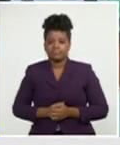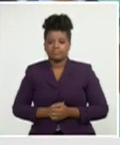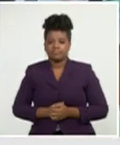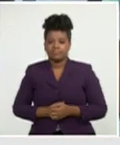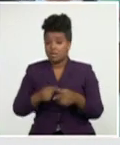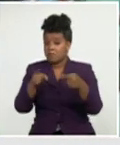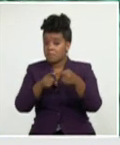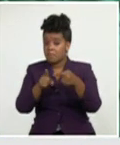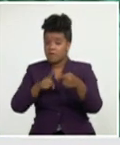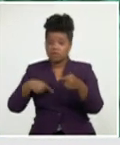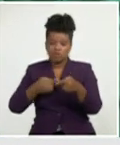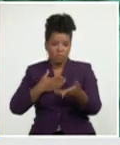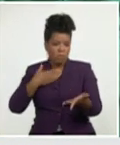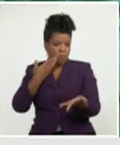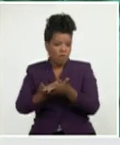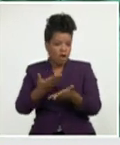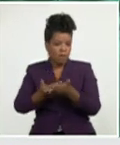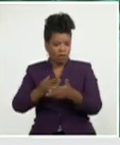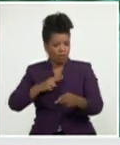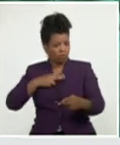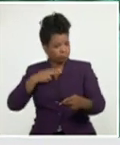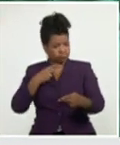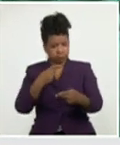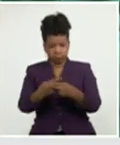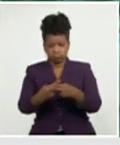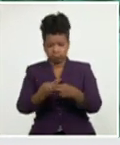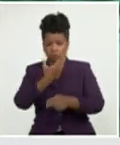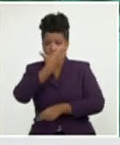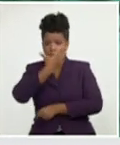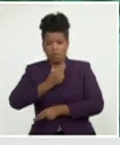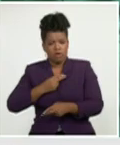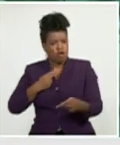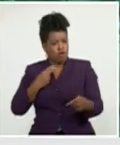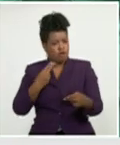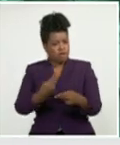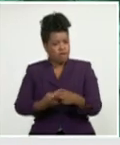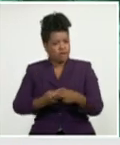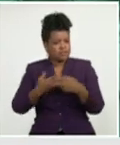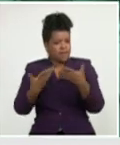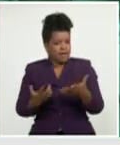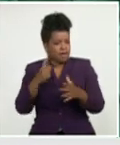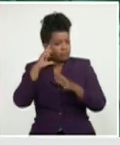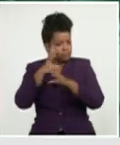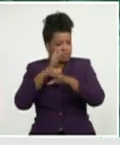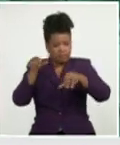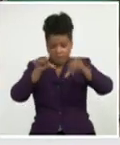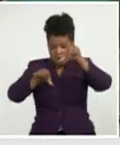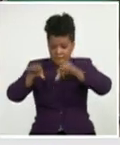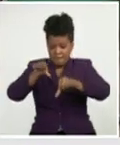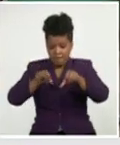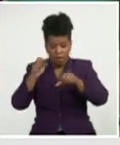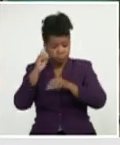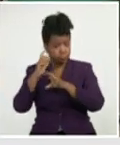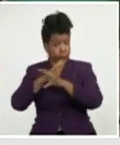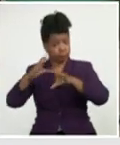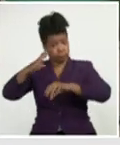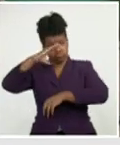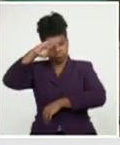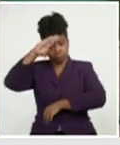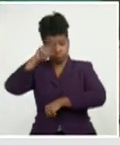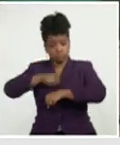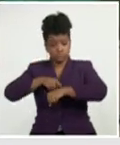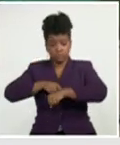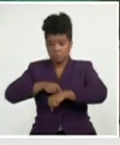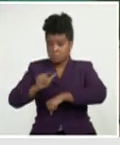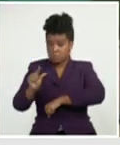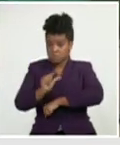demostrando la confianza que tenemos los jóvenes a nuestros científicos, a la inteligencia cubana, que en poco tiempo han puesto en marcha